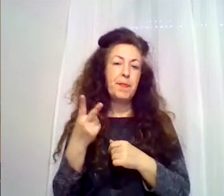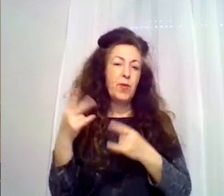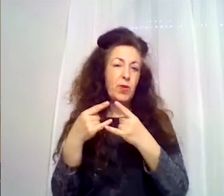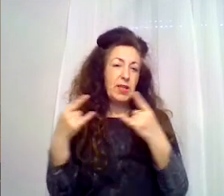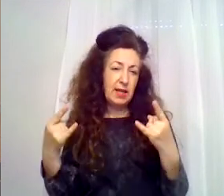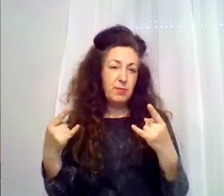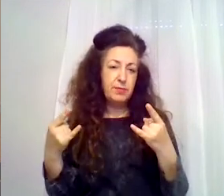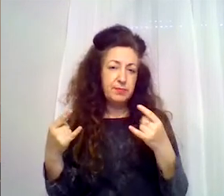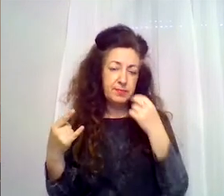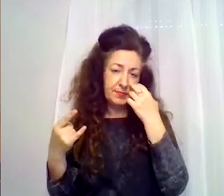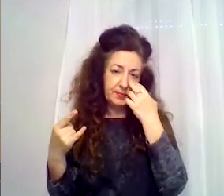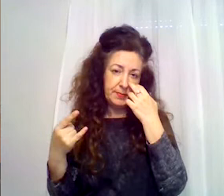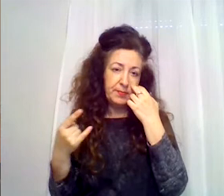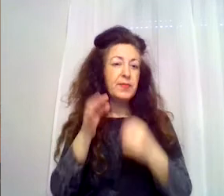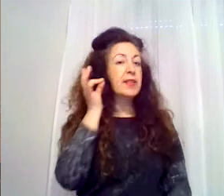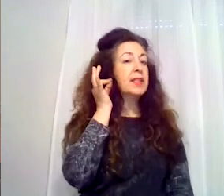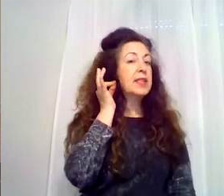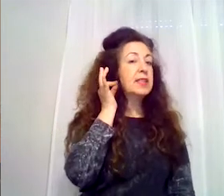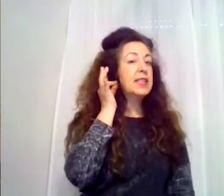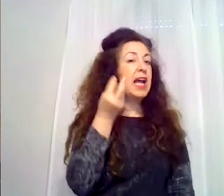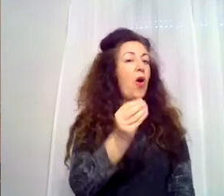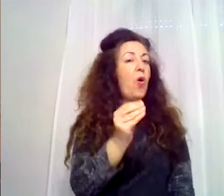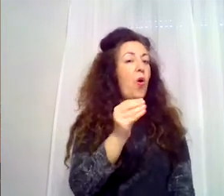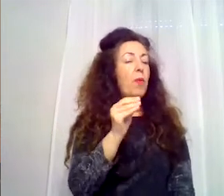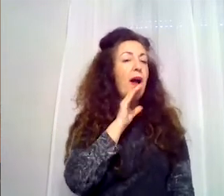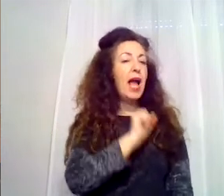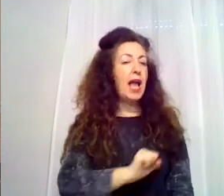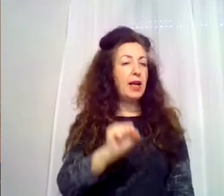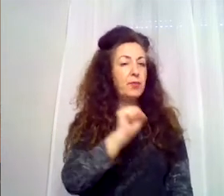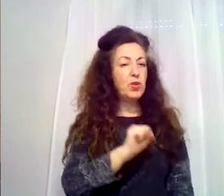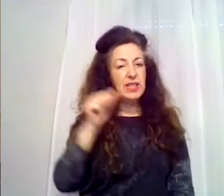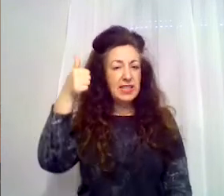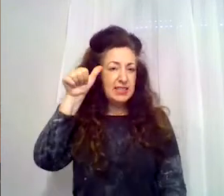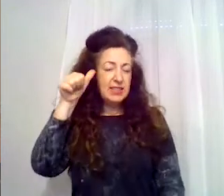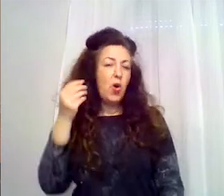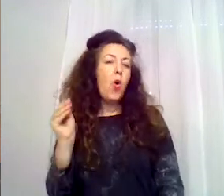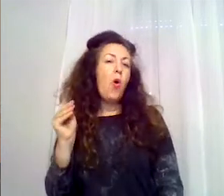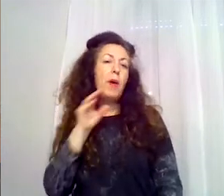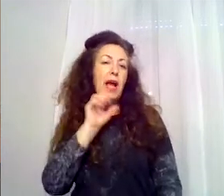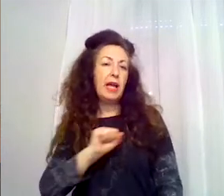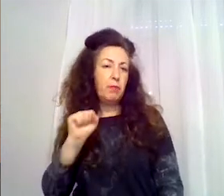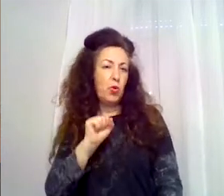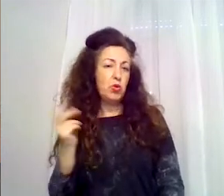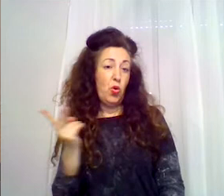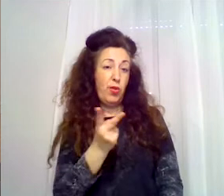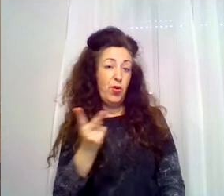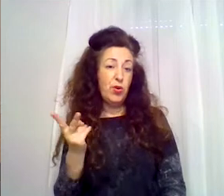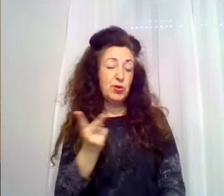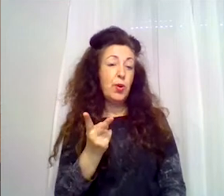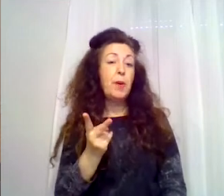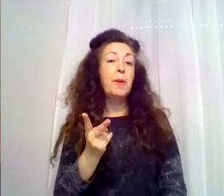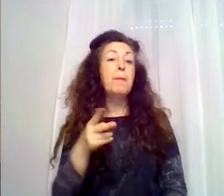espías, un mundo de violencia, un mundo de intrigas y un mundo de homosexualidad